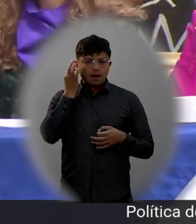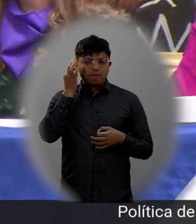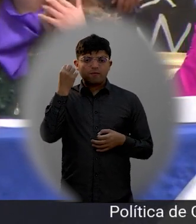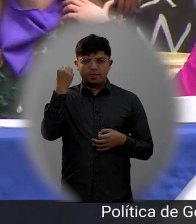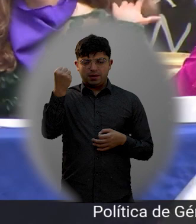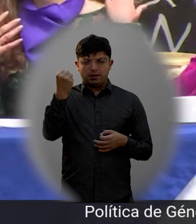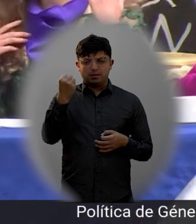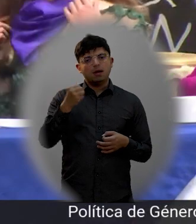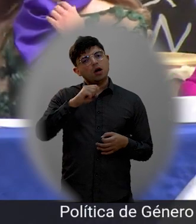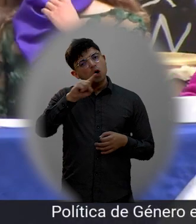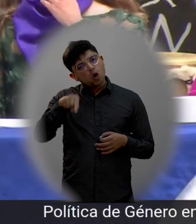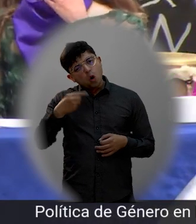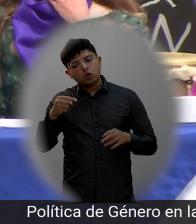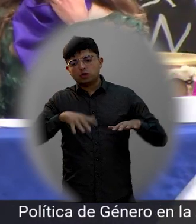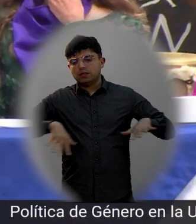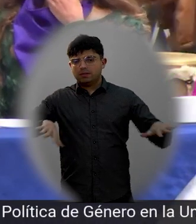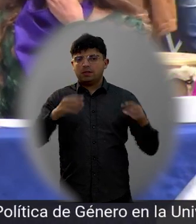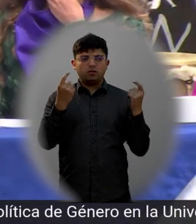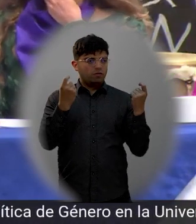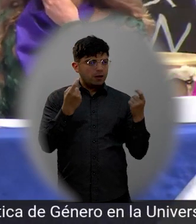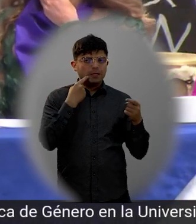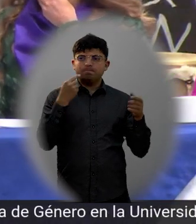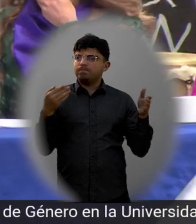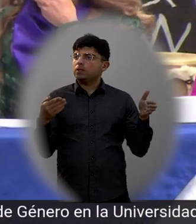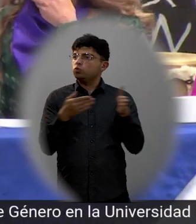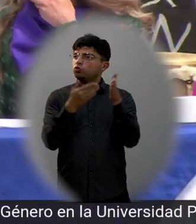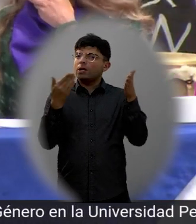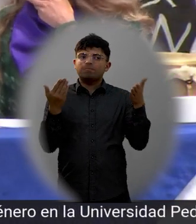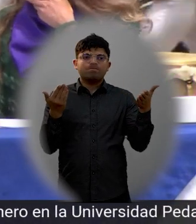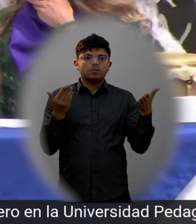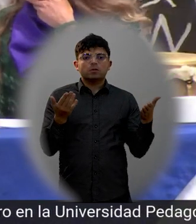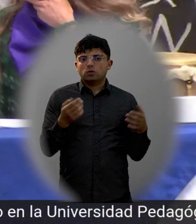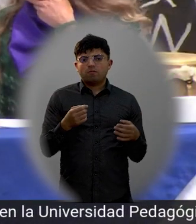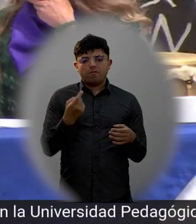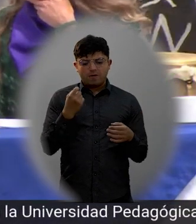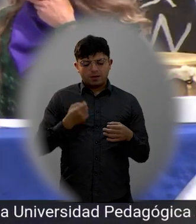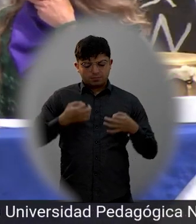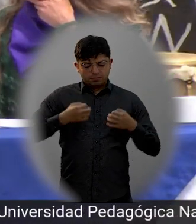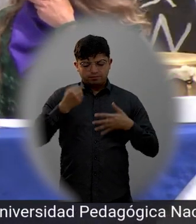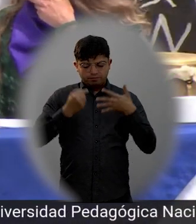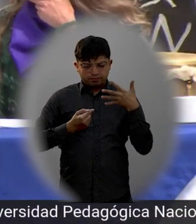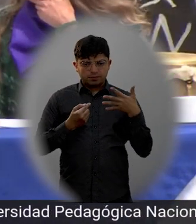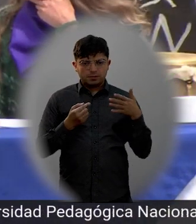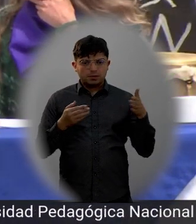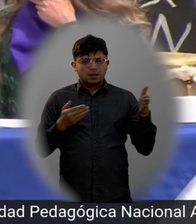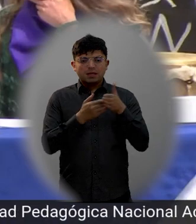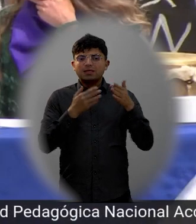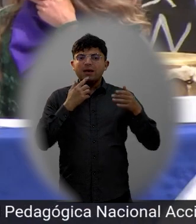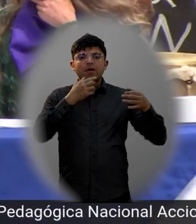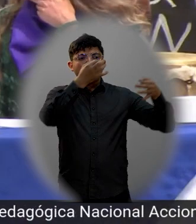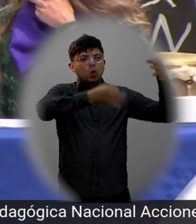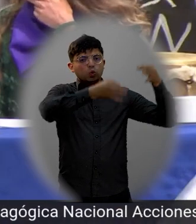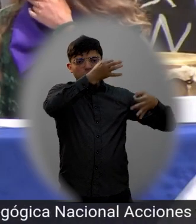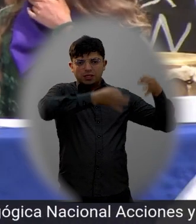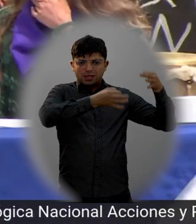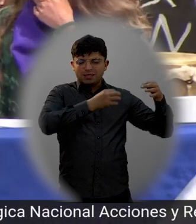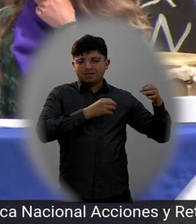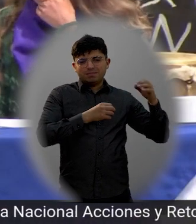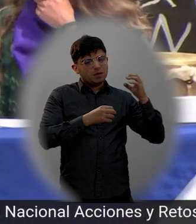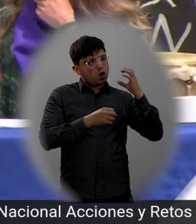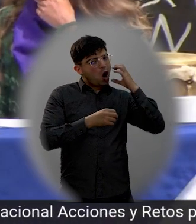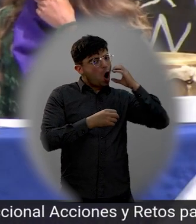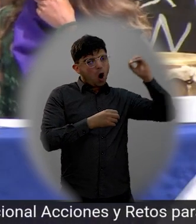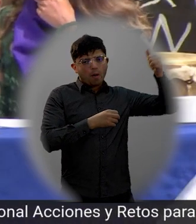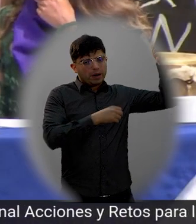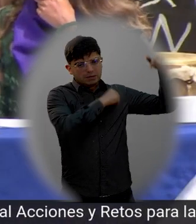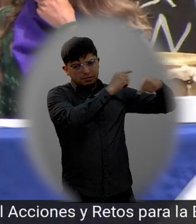no hemos encontrado otros espacios para hacerlo, para denunciar, simplemente no hay garantías de denuncia, la justicia patriarcal falla todo el tiempo y pues